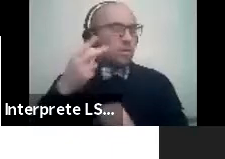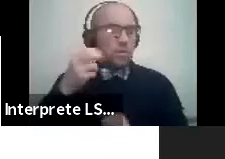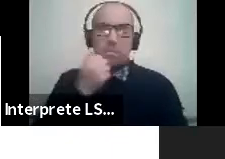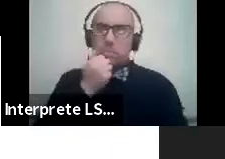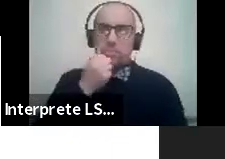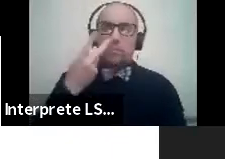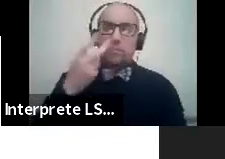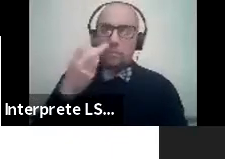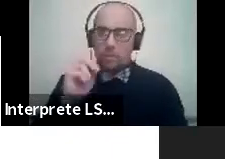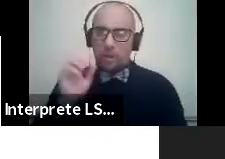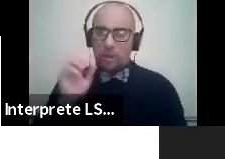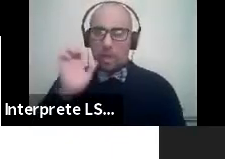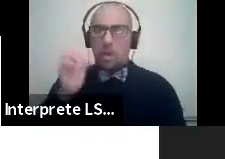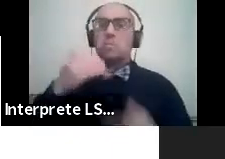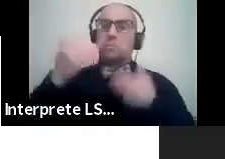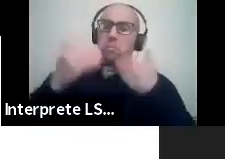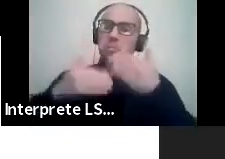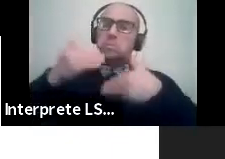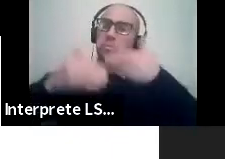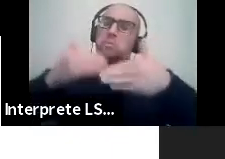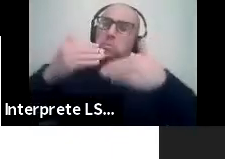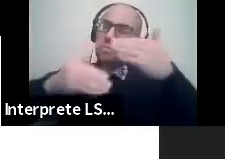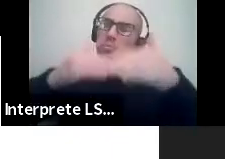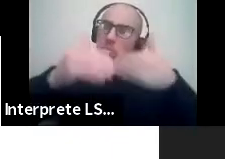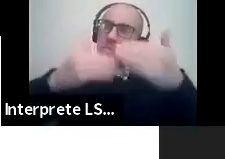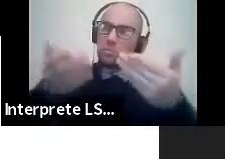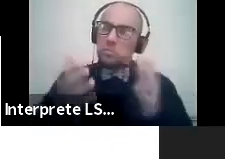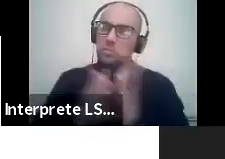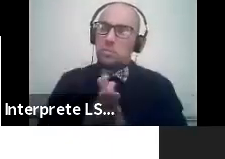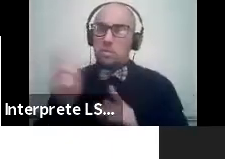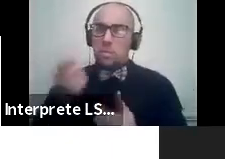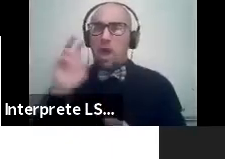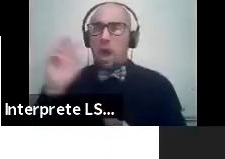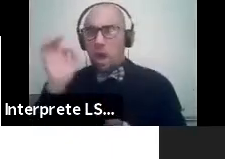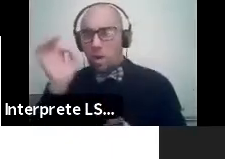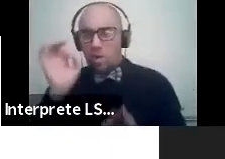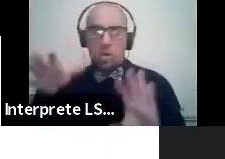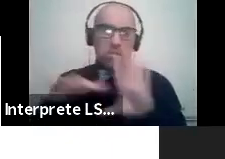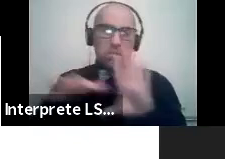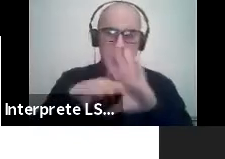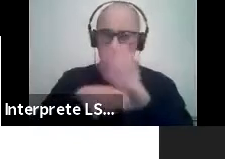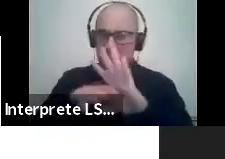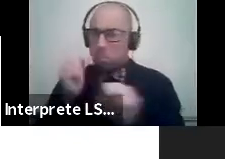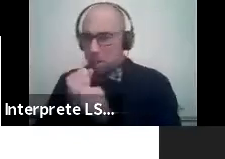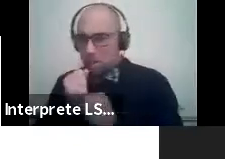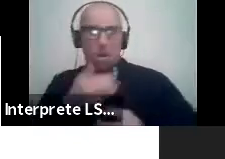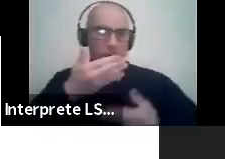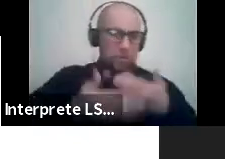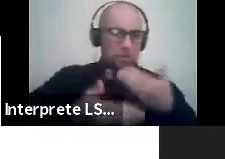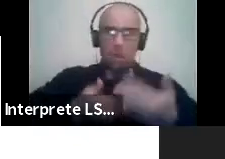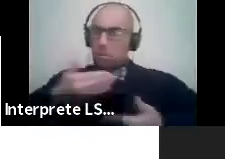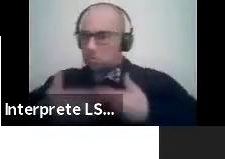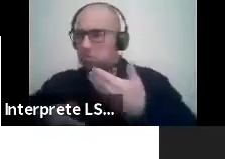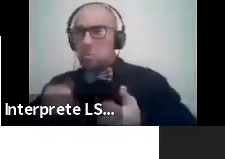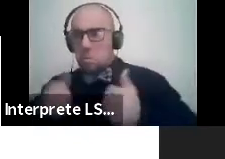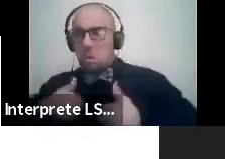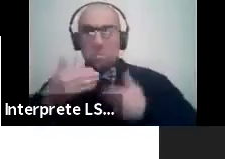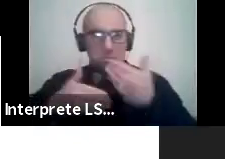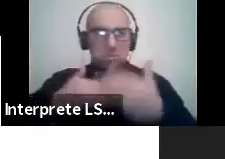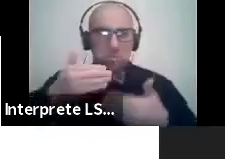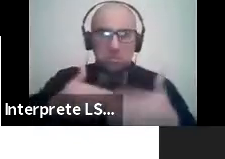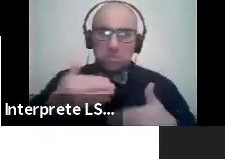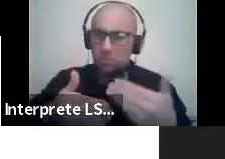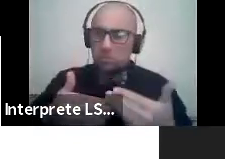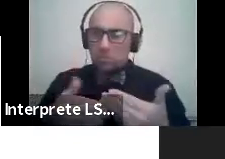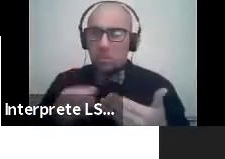2020. En enero del 2020 tuvimos nuestras primeras reuniones de trabajo. Y bueno, pues como todos, ¿verdad? No nos